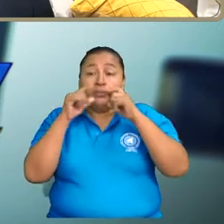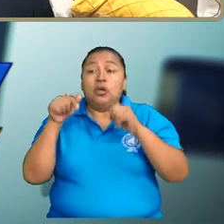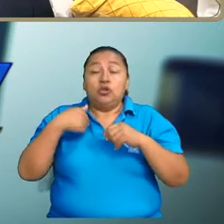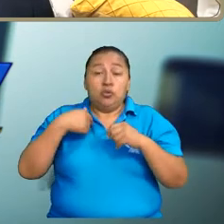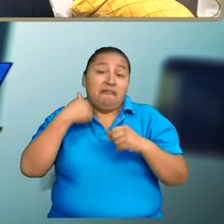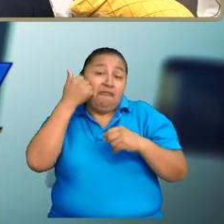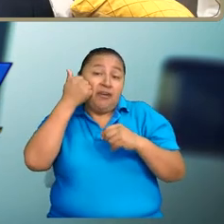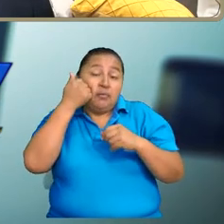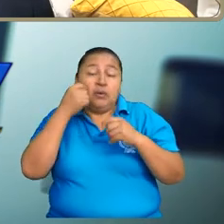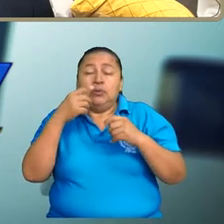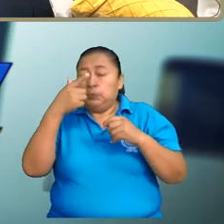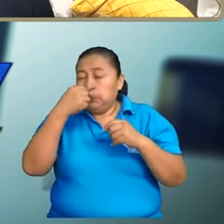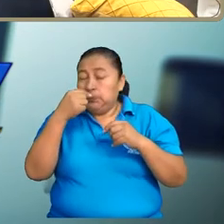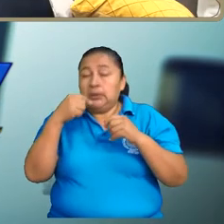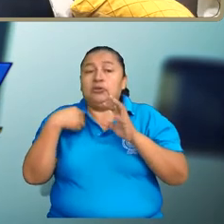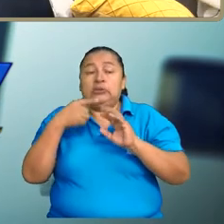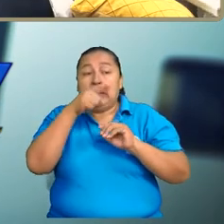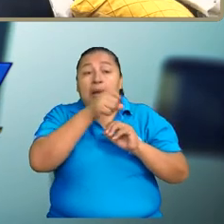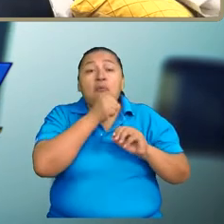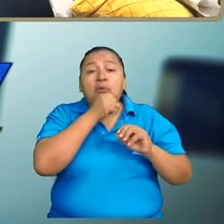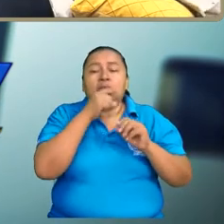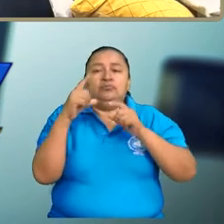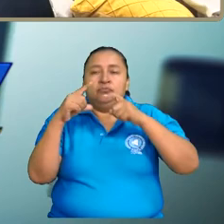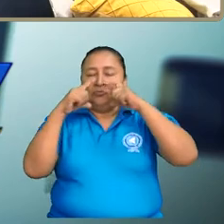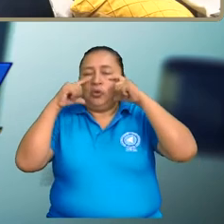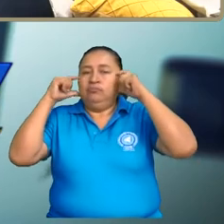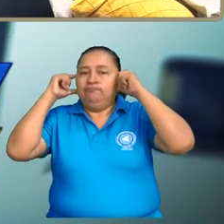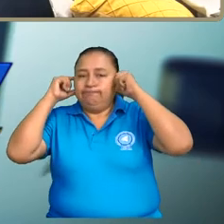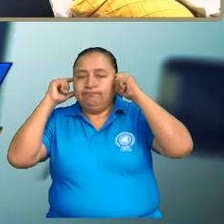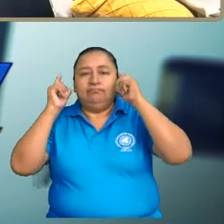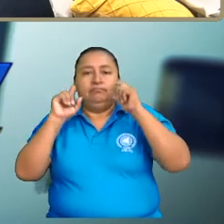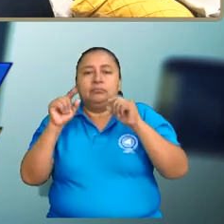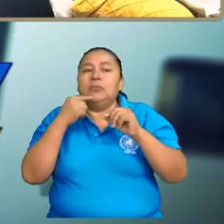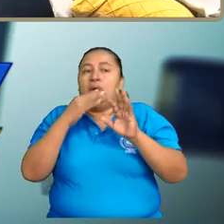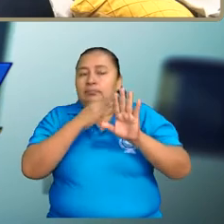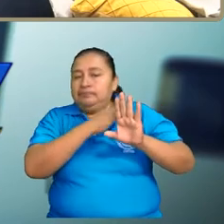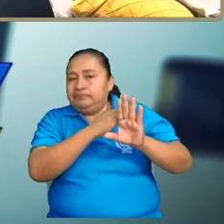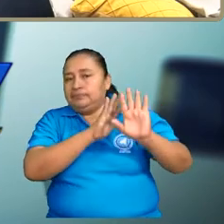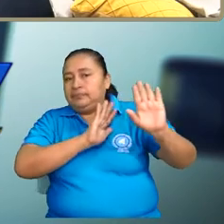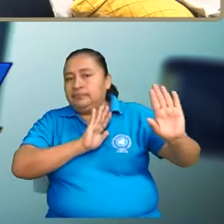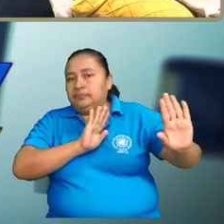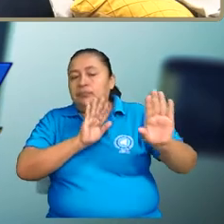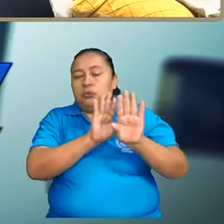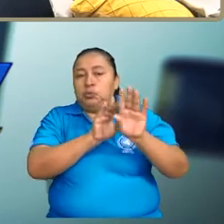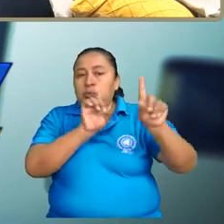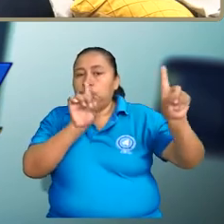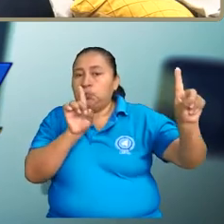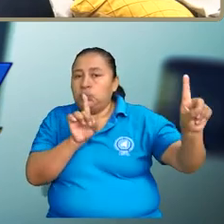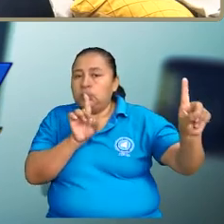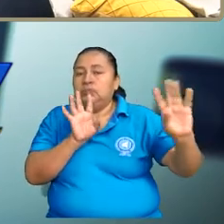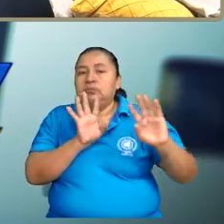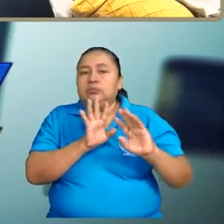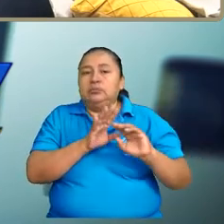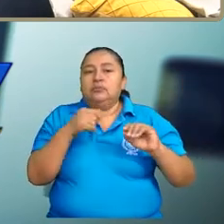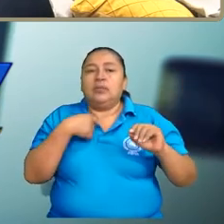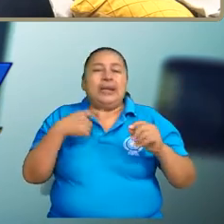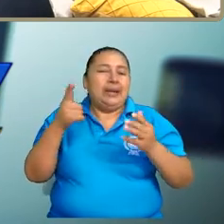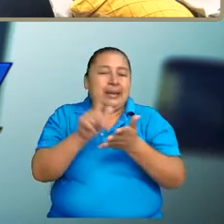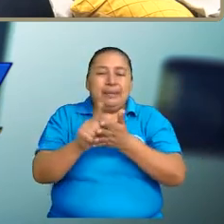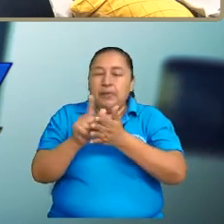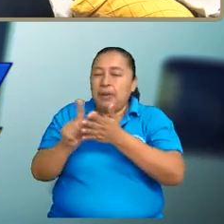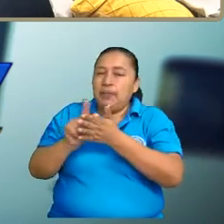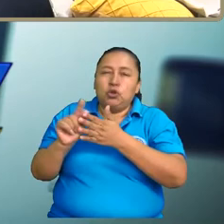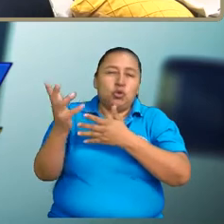que es a donde está indicado, es importante. El guardar la distancia es importante. El mantener, como bien decía el doctor, desinfectados todos